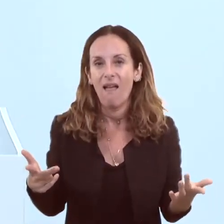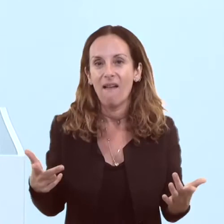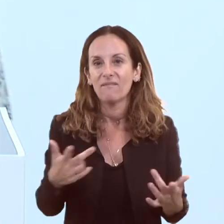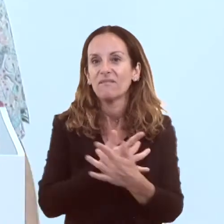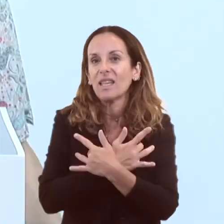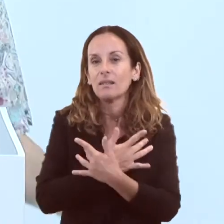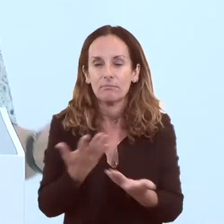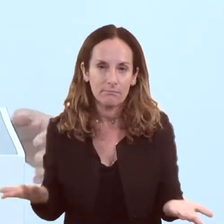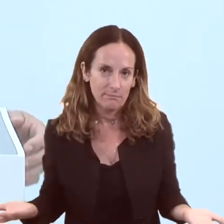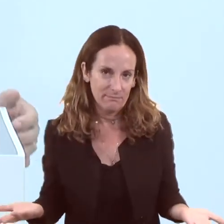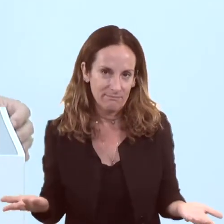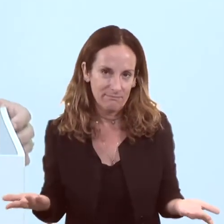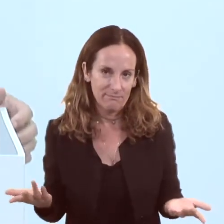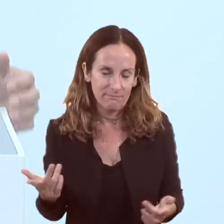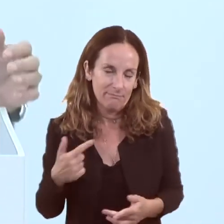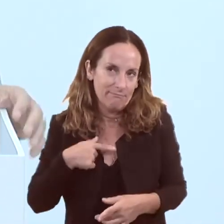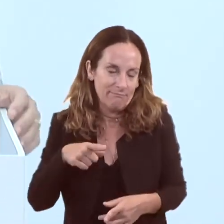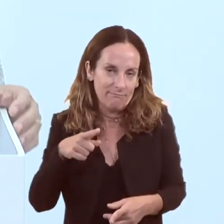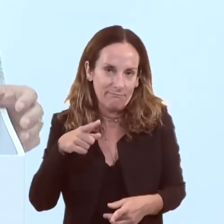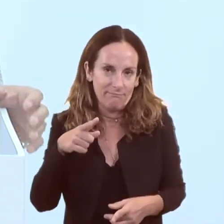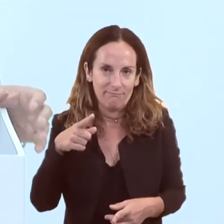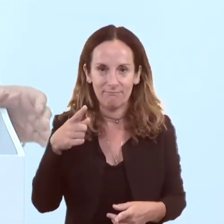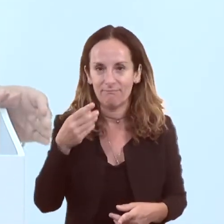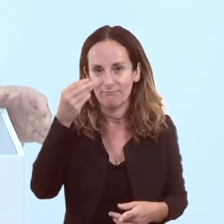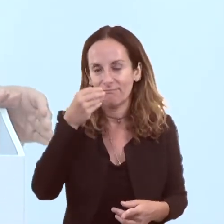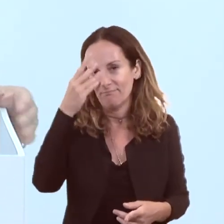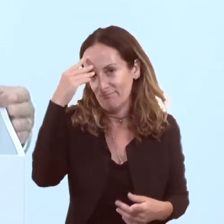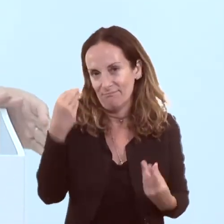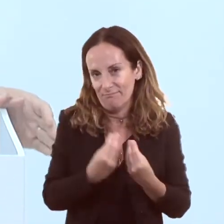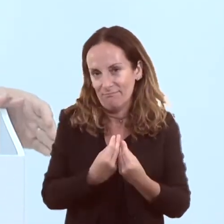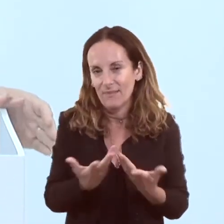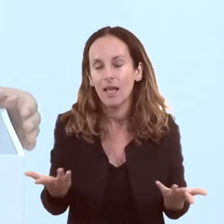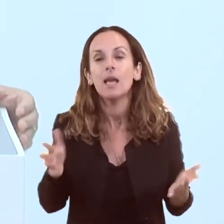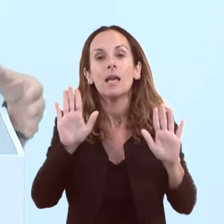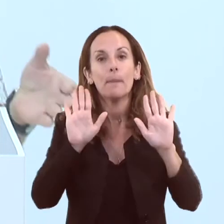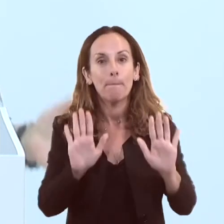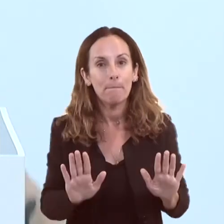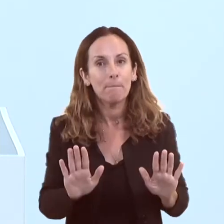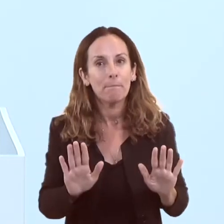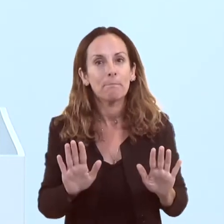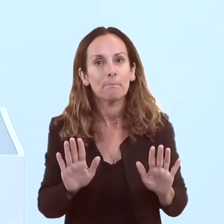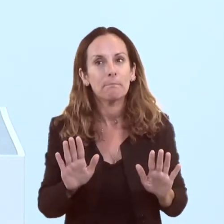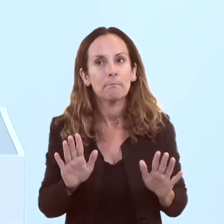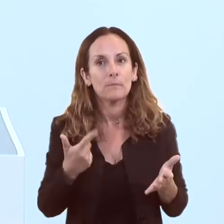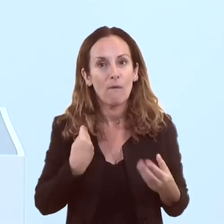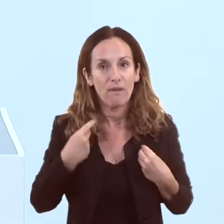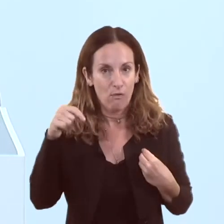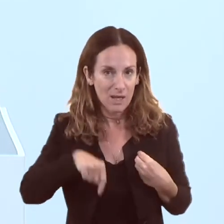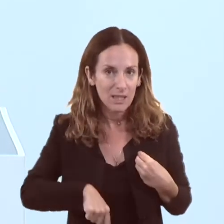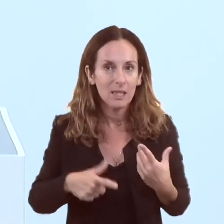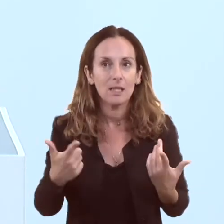sería sería absurdo tenemos que compartir los que los que queremos vivir aquí parte del tiempo como